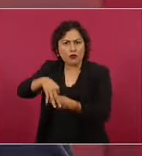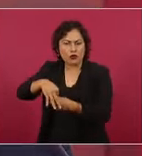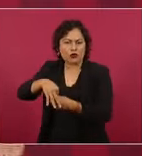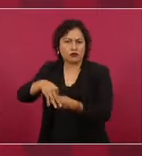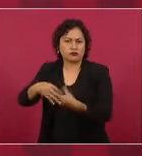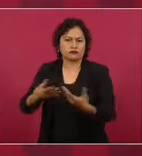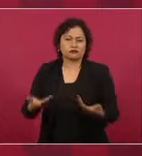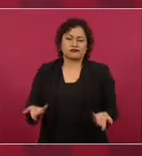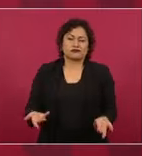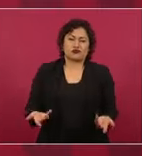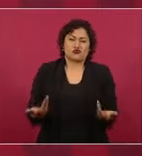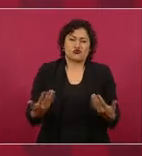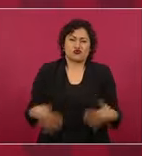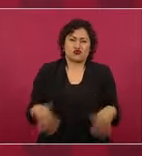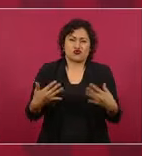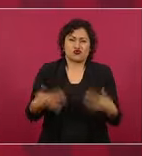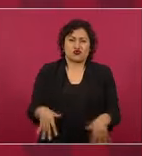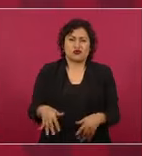pues